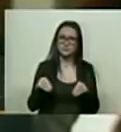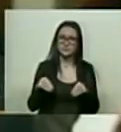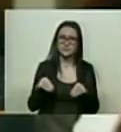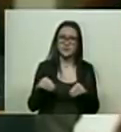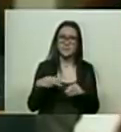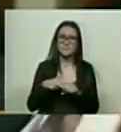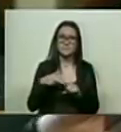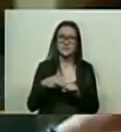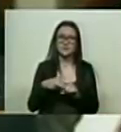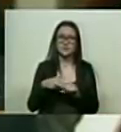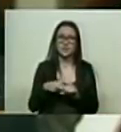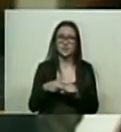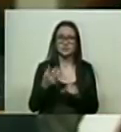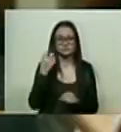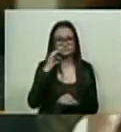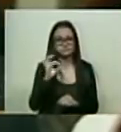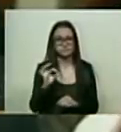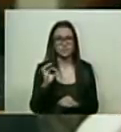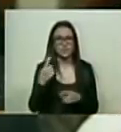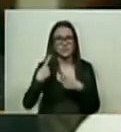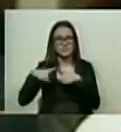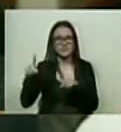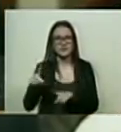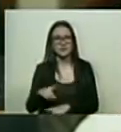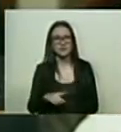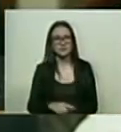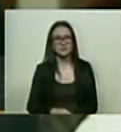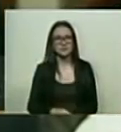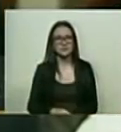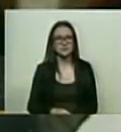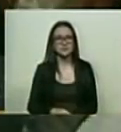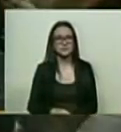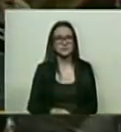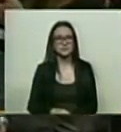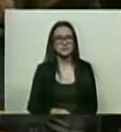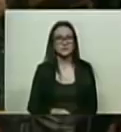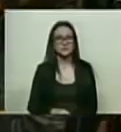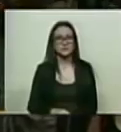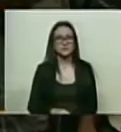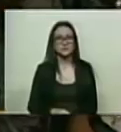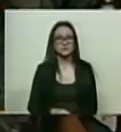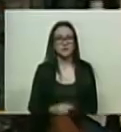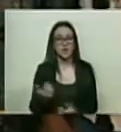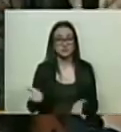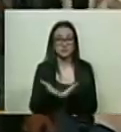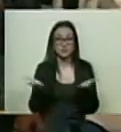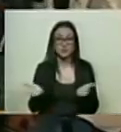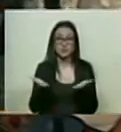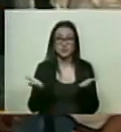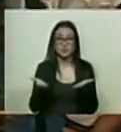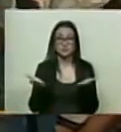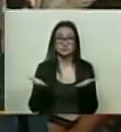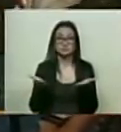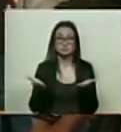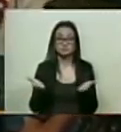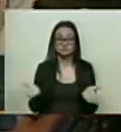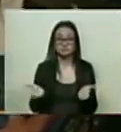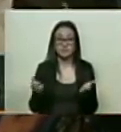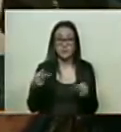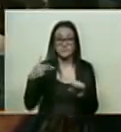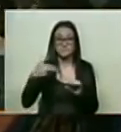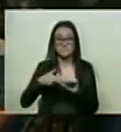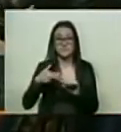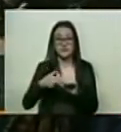venezolano en una moneda alterna. E incluso estamos de alguna forma promoviendo los llamados